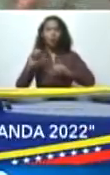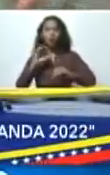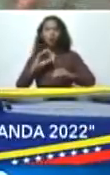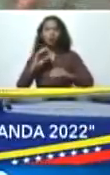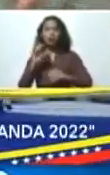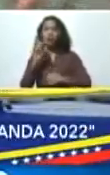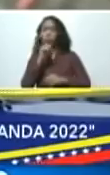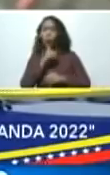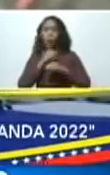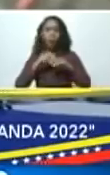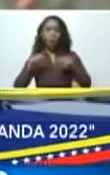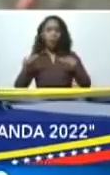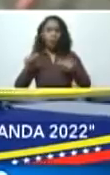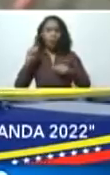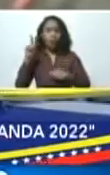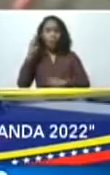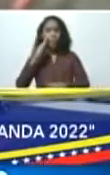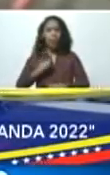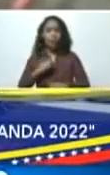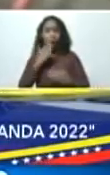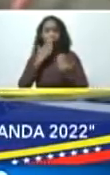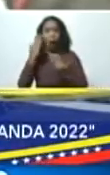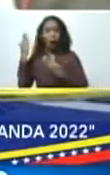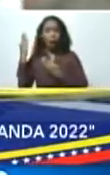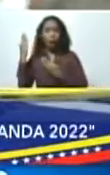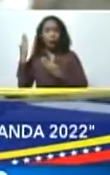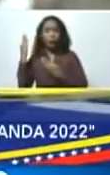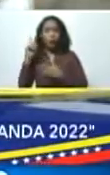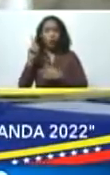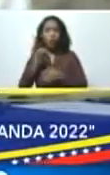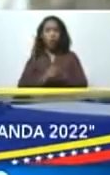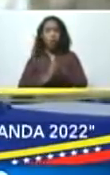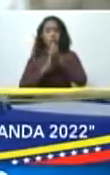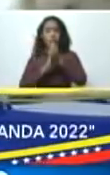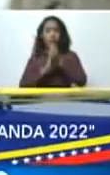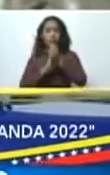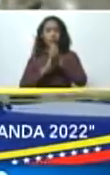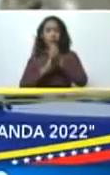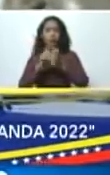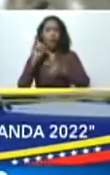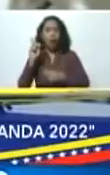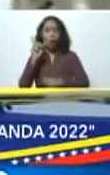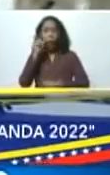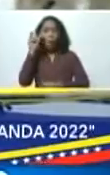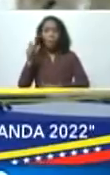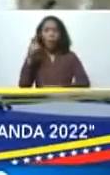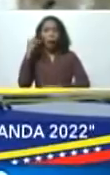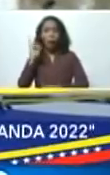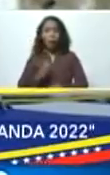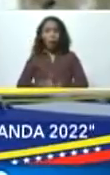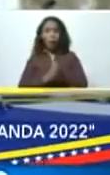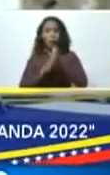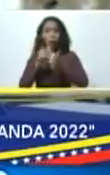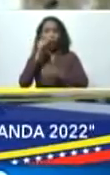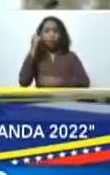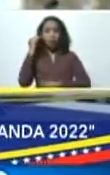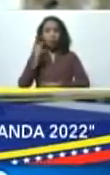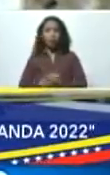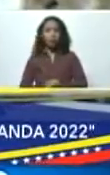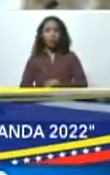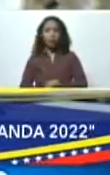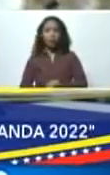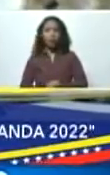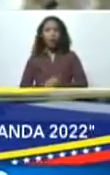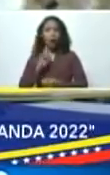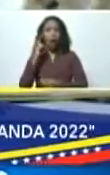Tierras del Brasil. Ahí está su líder histórico, Joao Pedro Estediles. ahí están sus líderes y lideresas, ahí están